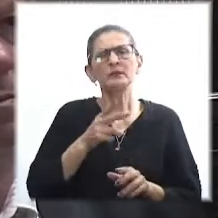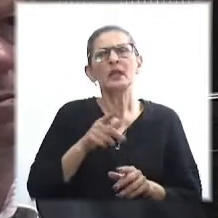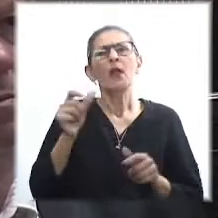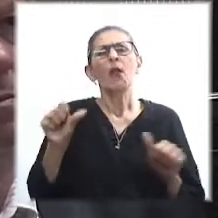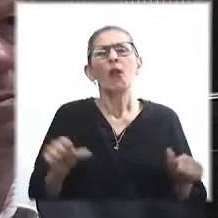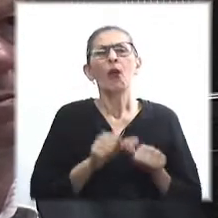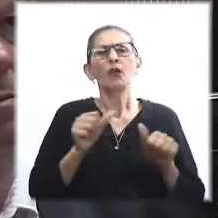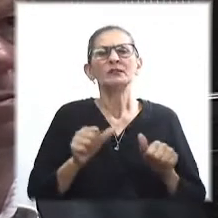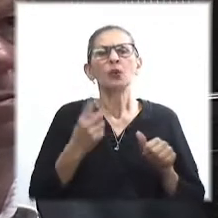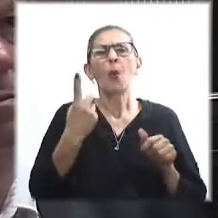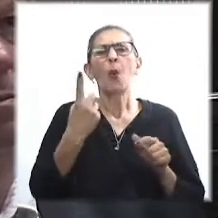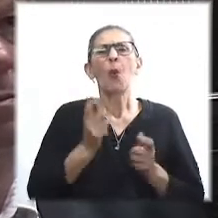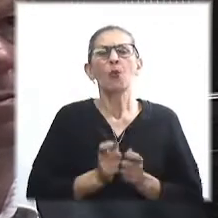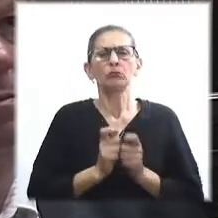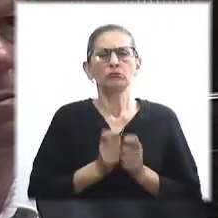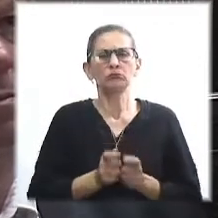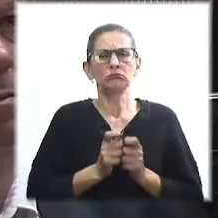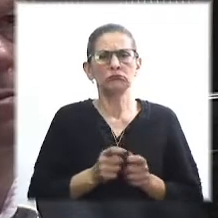un carro,